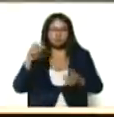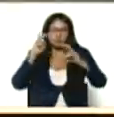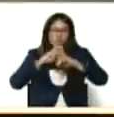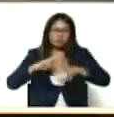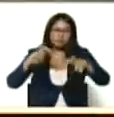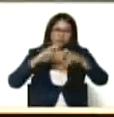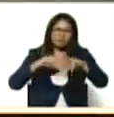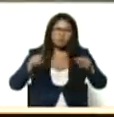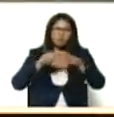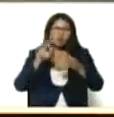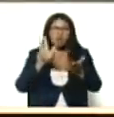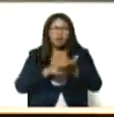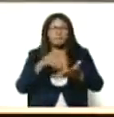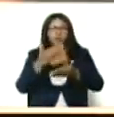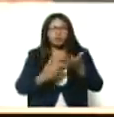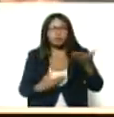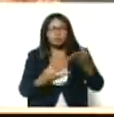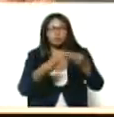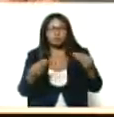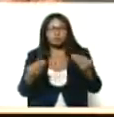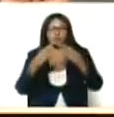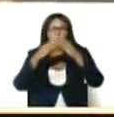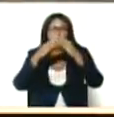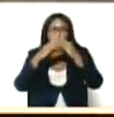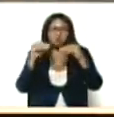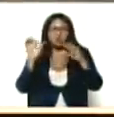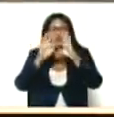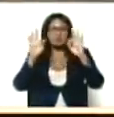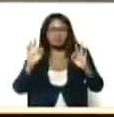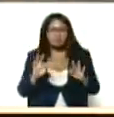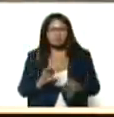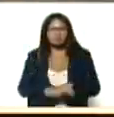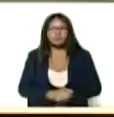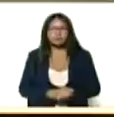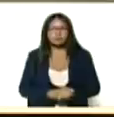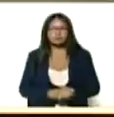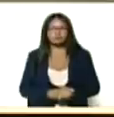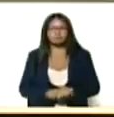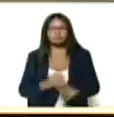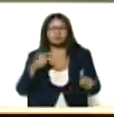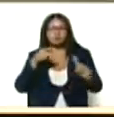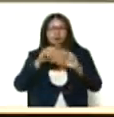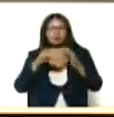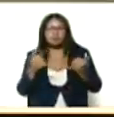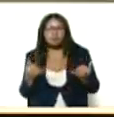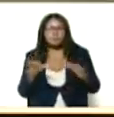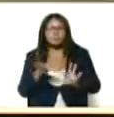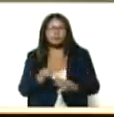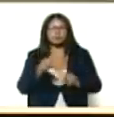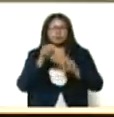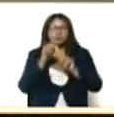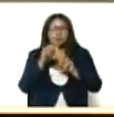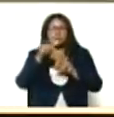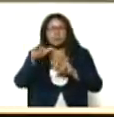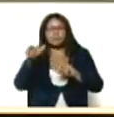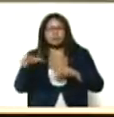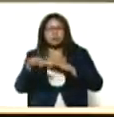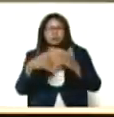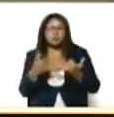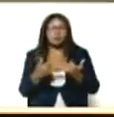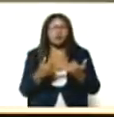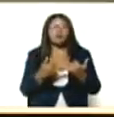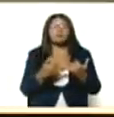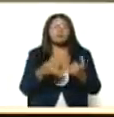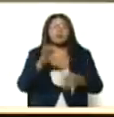revisaremos y aprobaremos en todas sus partes con el método y la ruta para la selección de los candidatos de la megaelección